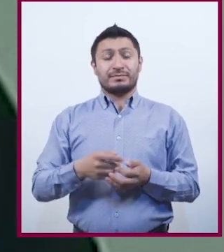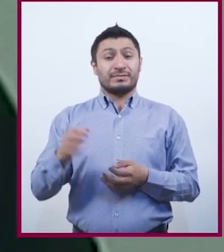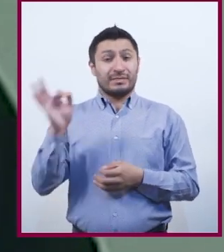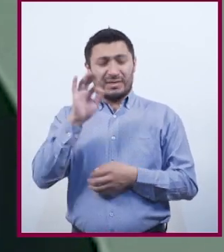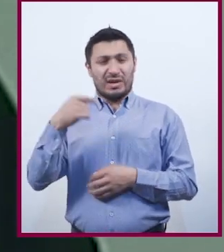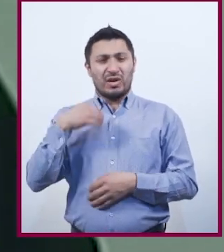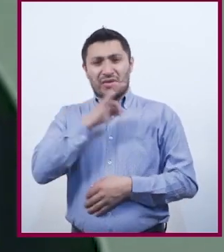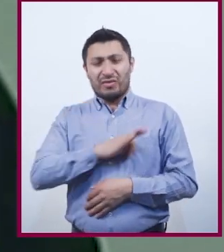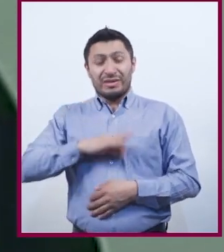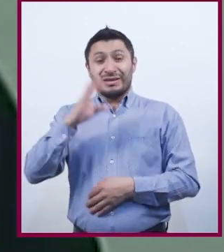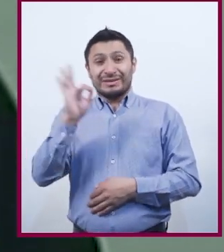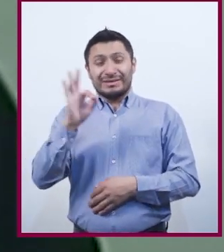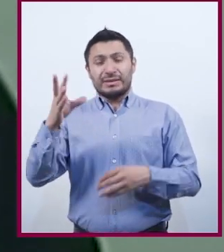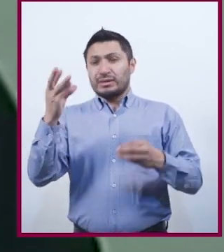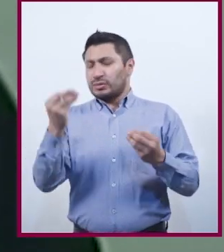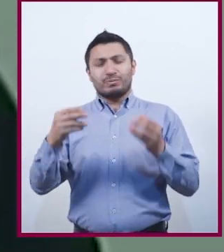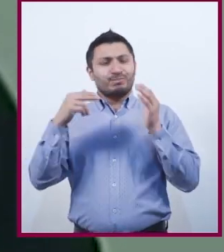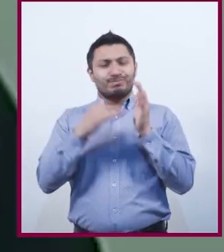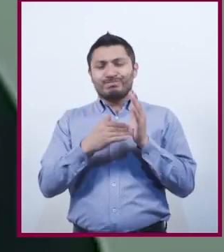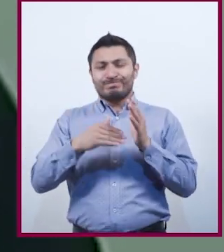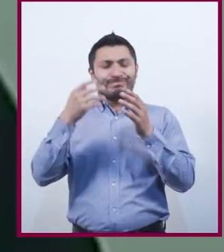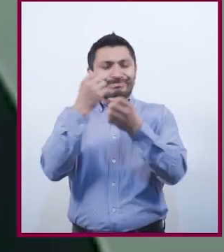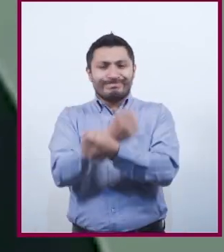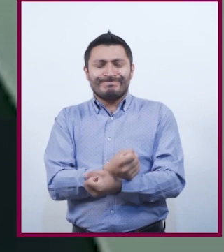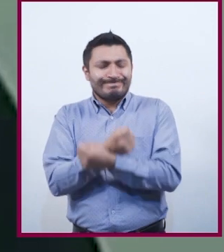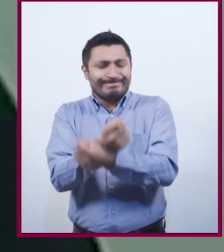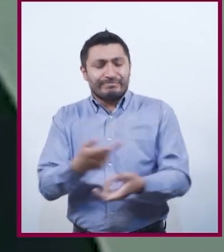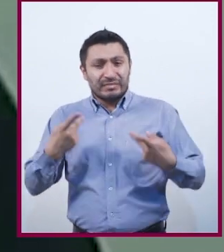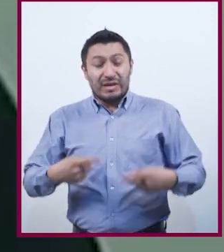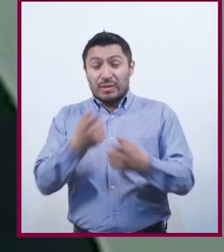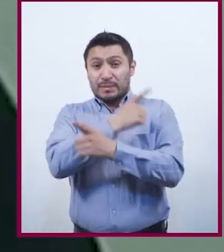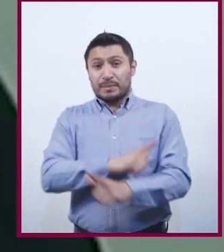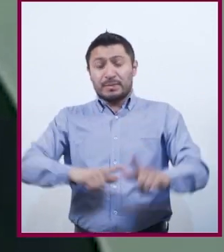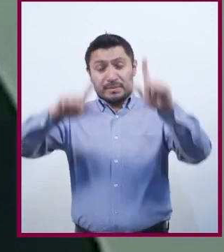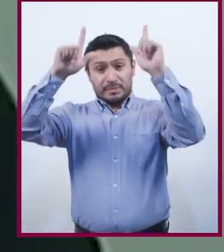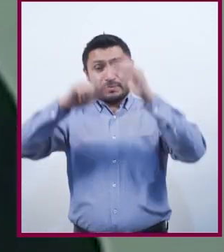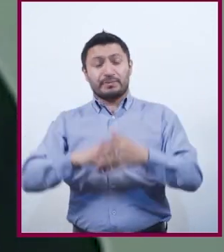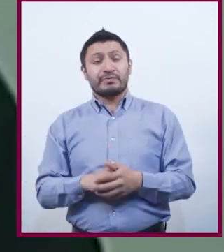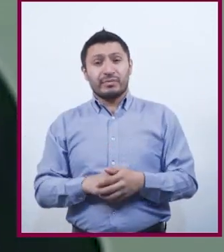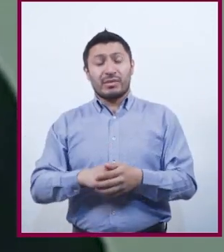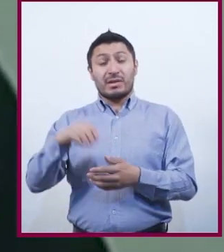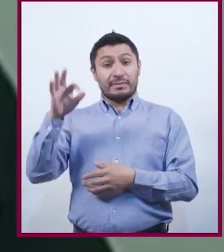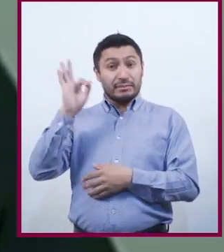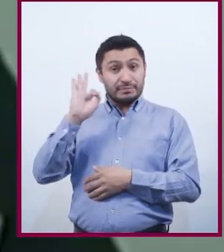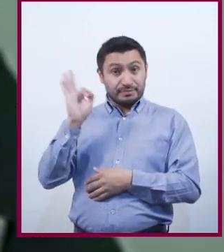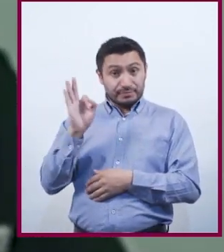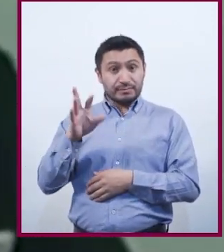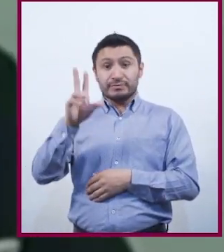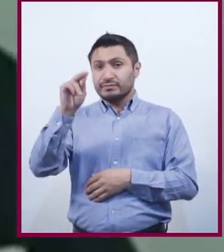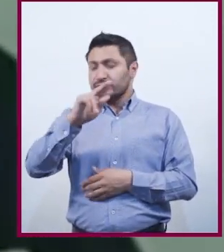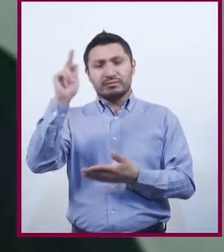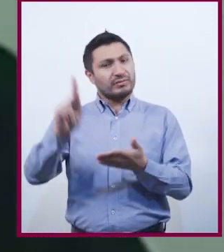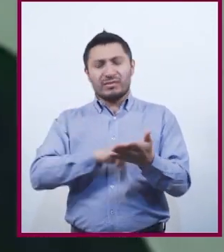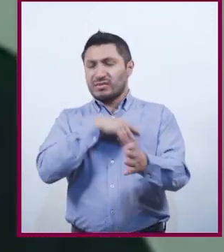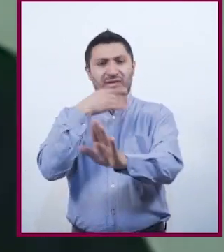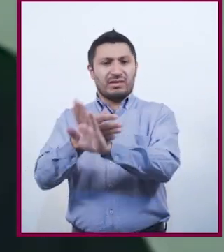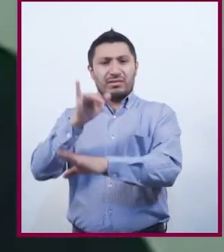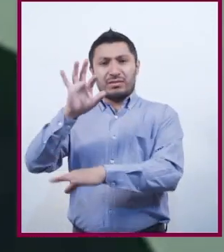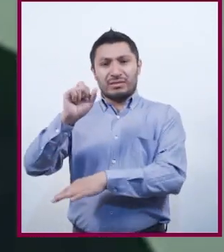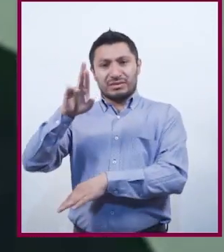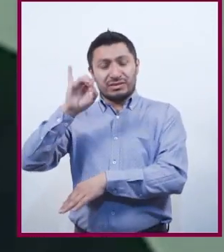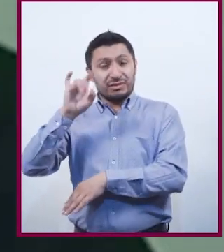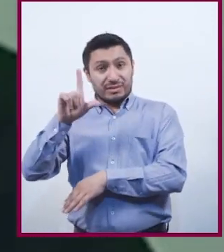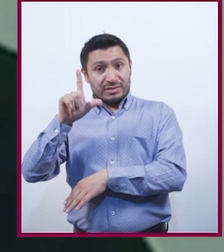Sería feliz si miles de presos palestinos que siguen encarcelados fuesen liberados, siempre y cuando no volviesen a atacar